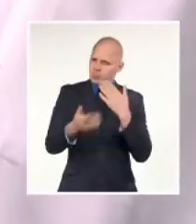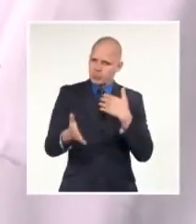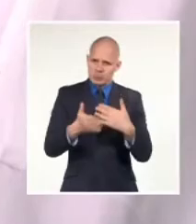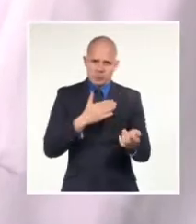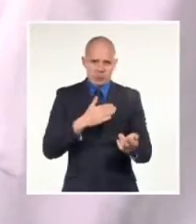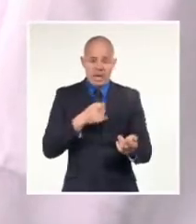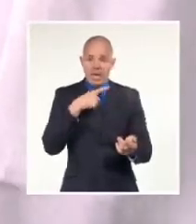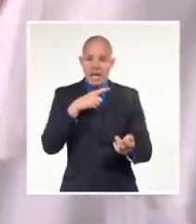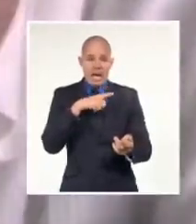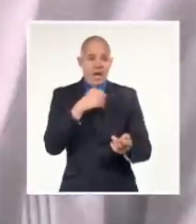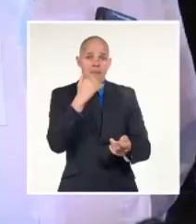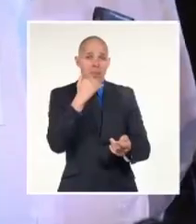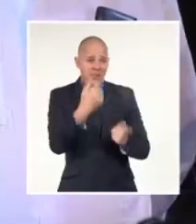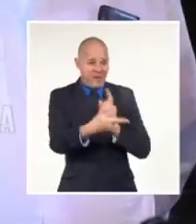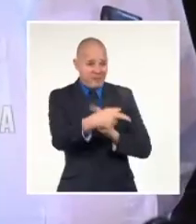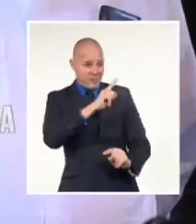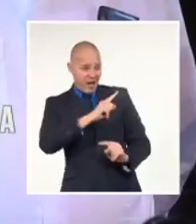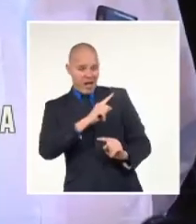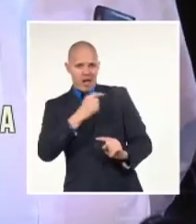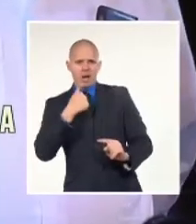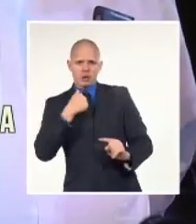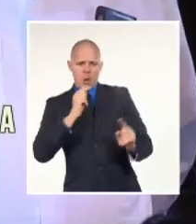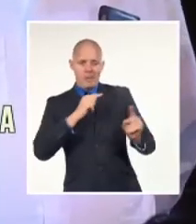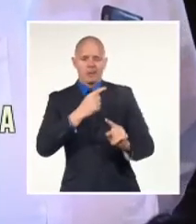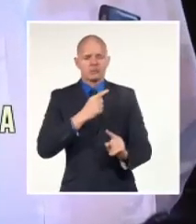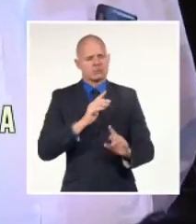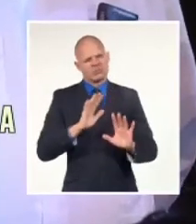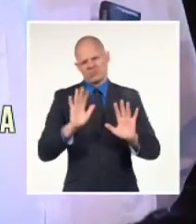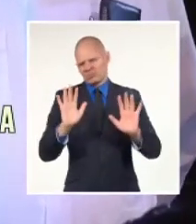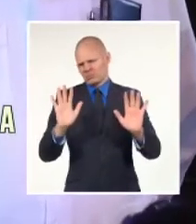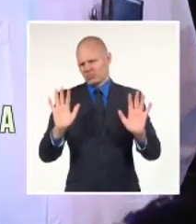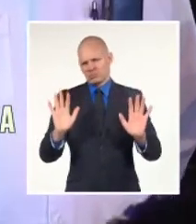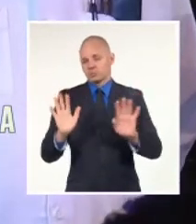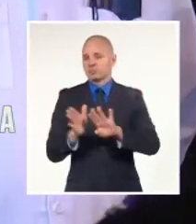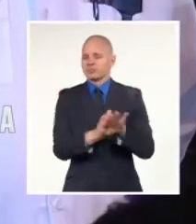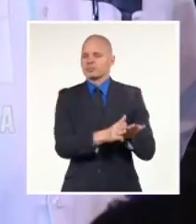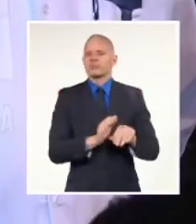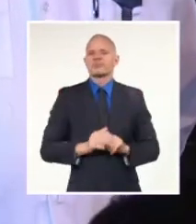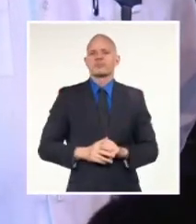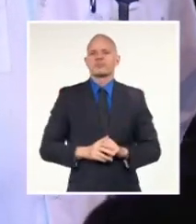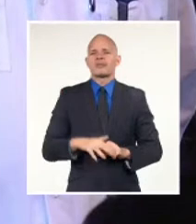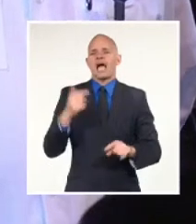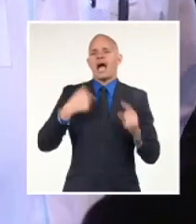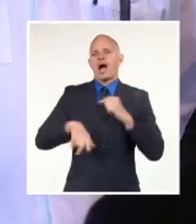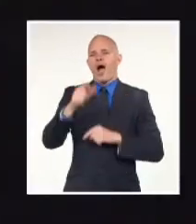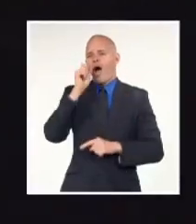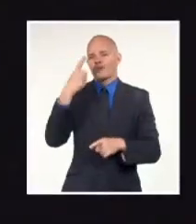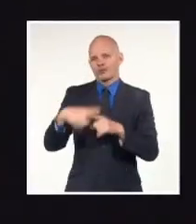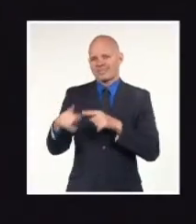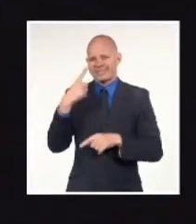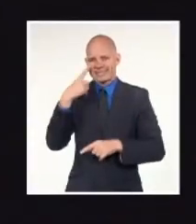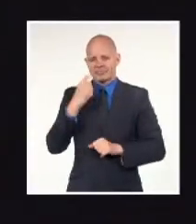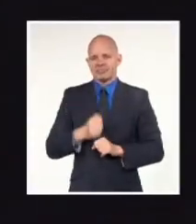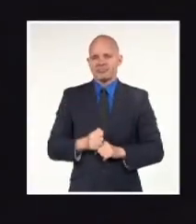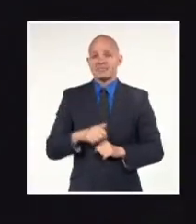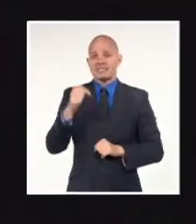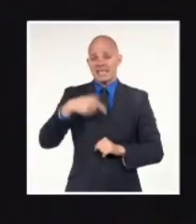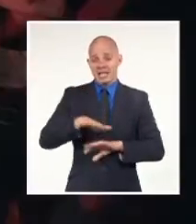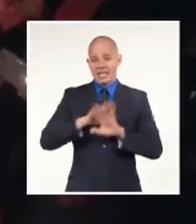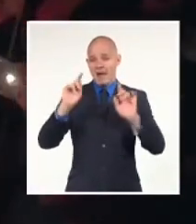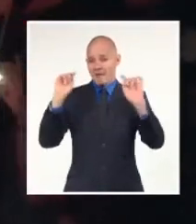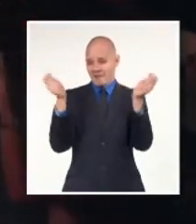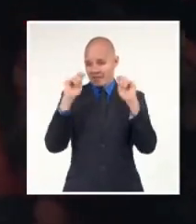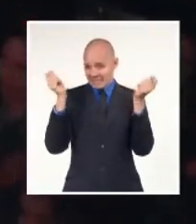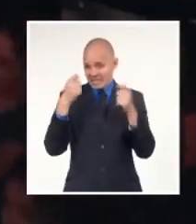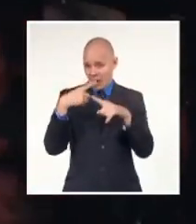macanas, pero no así. Dedicamos esta edición del Festival de Claridad a don